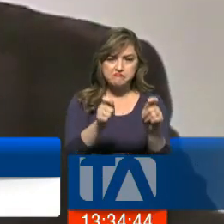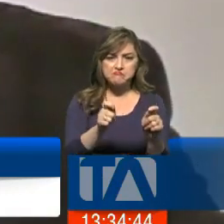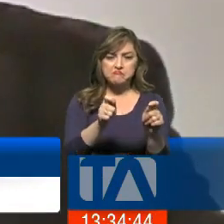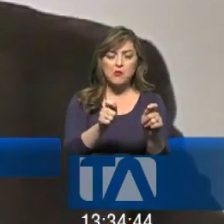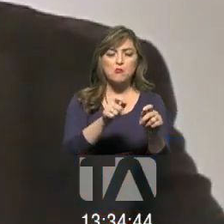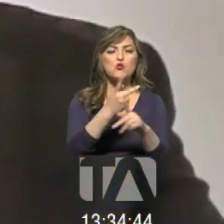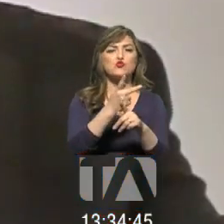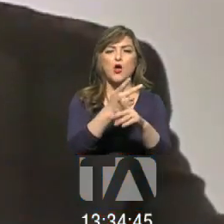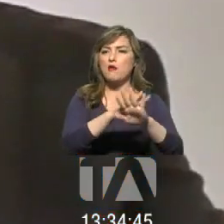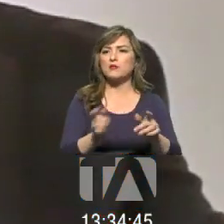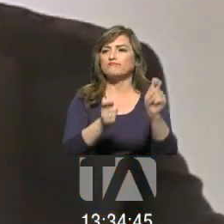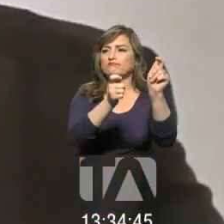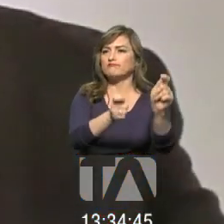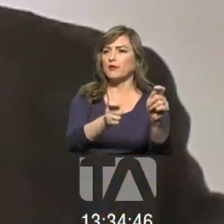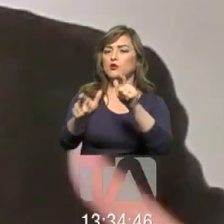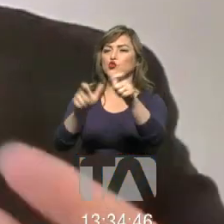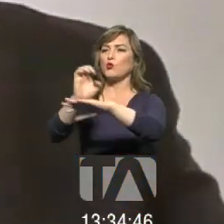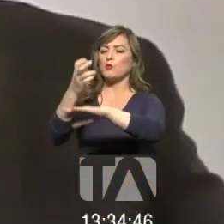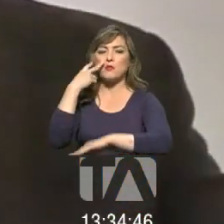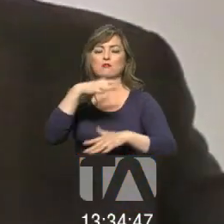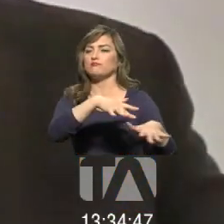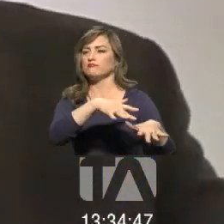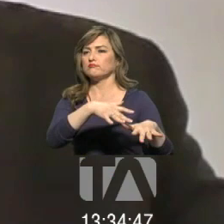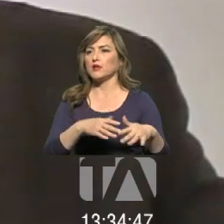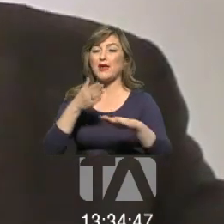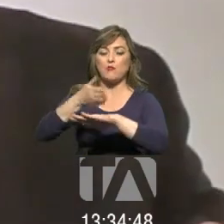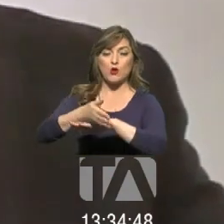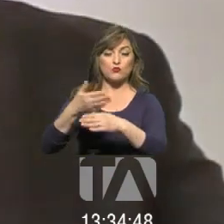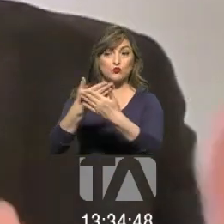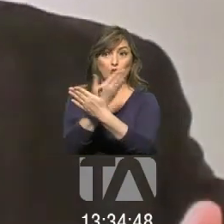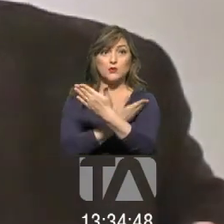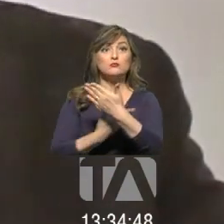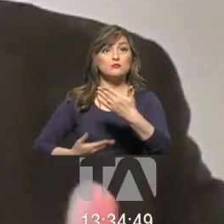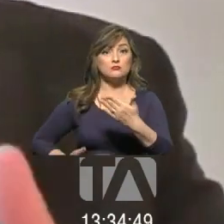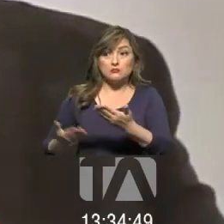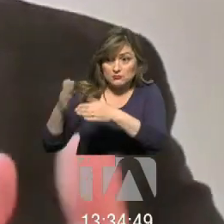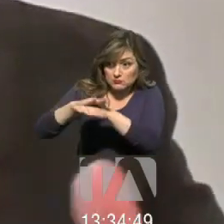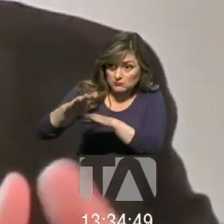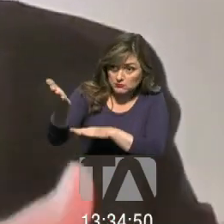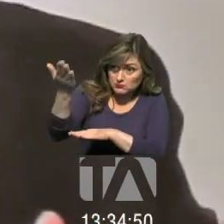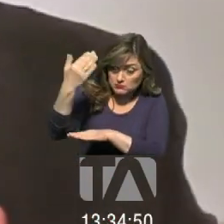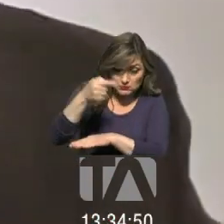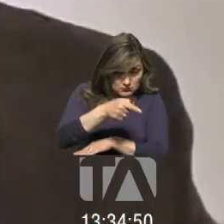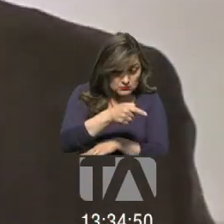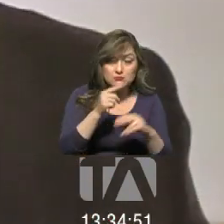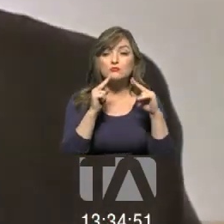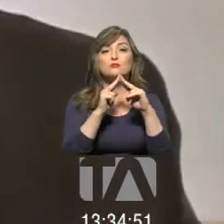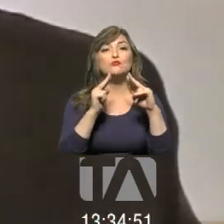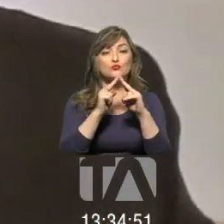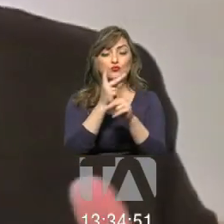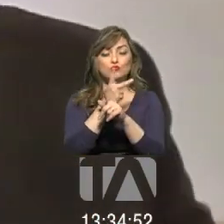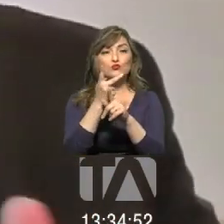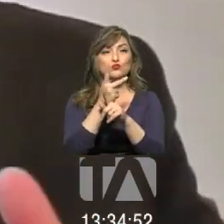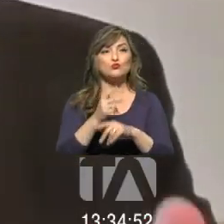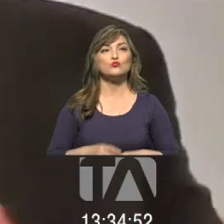va a ser el ganador, e inmediatamente se sepa quién es el nuevo presidente electo, será invitado, por un lado, para que conozca los productos